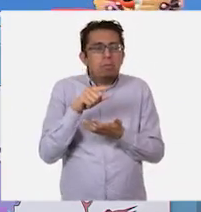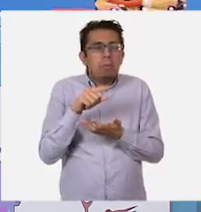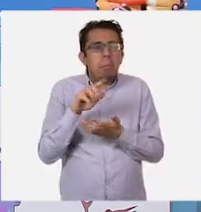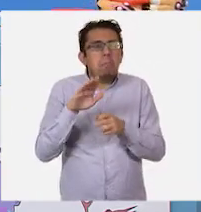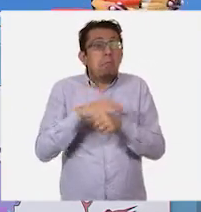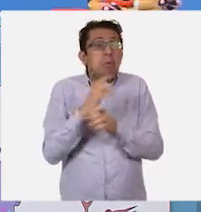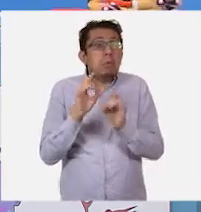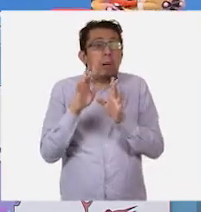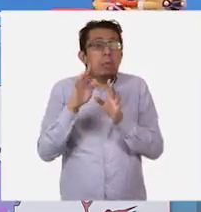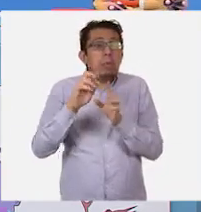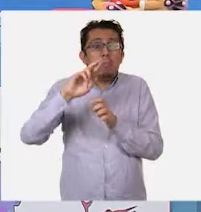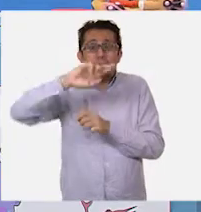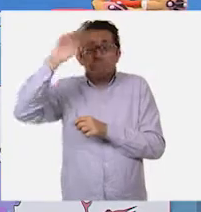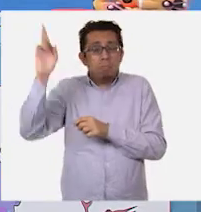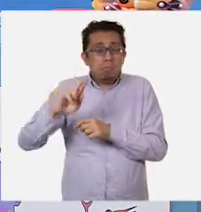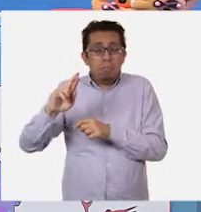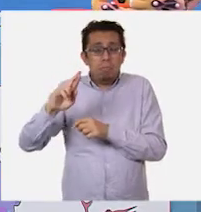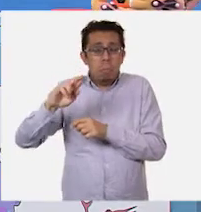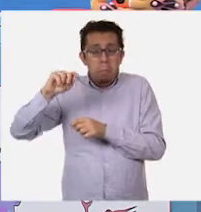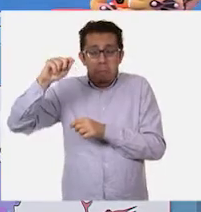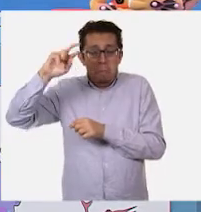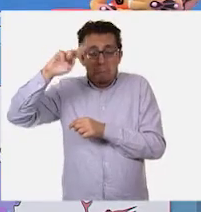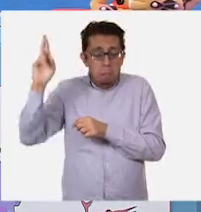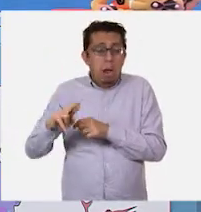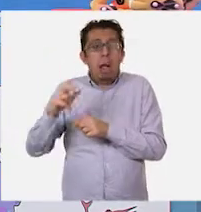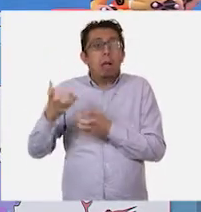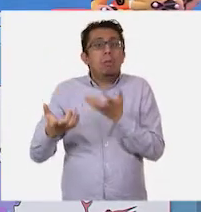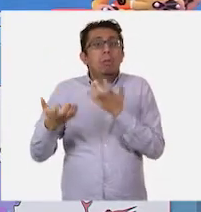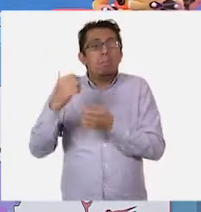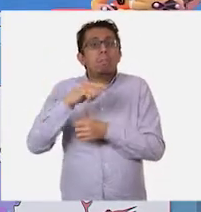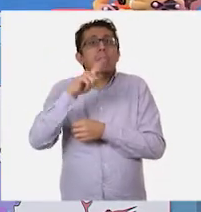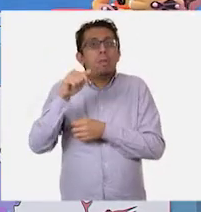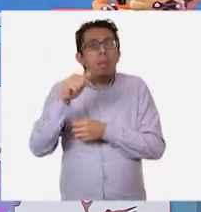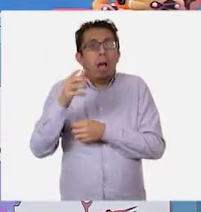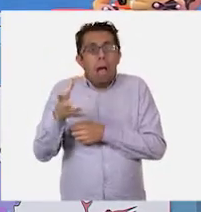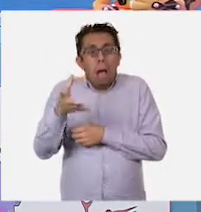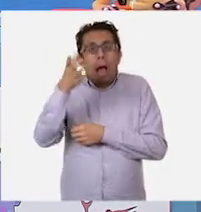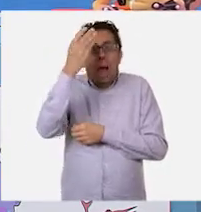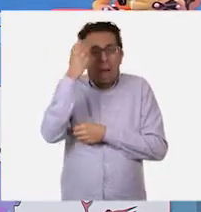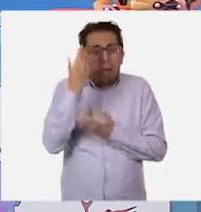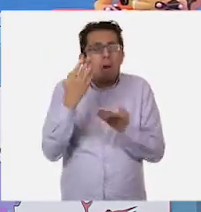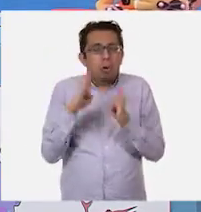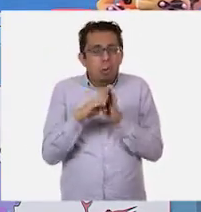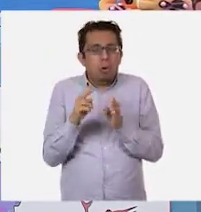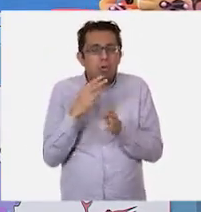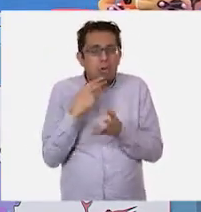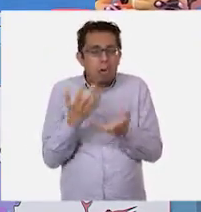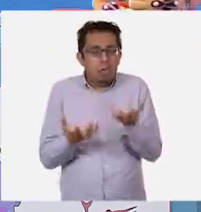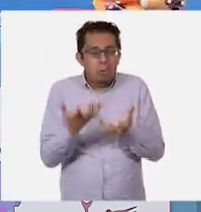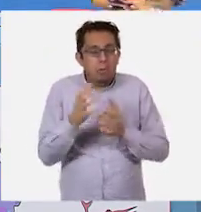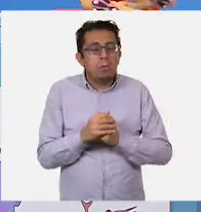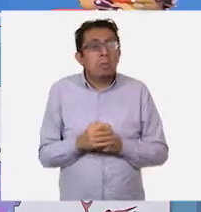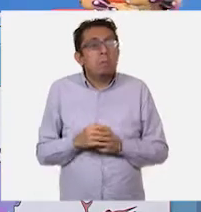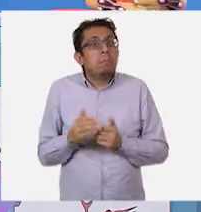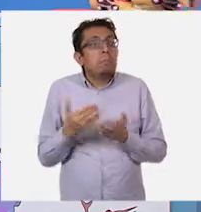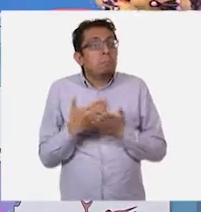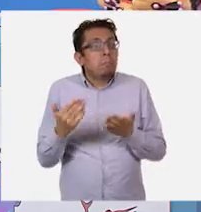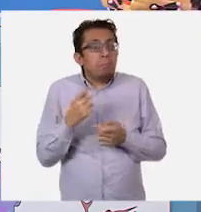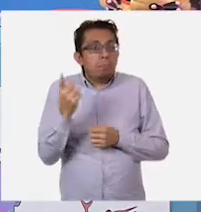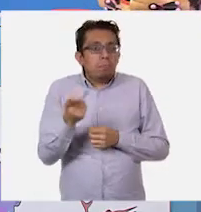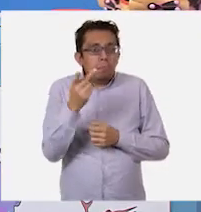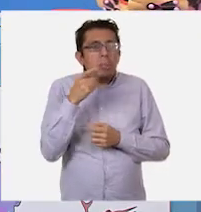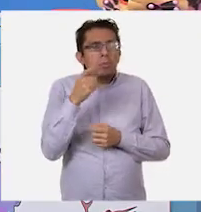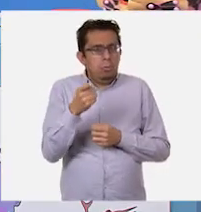rayos. Con el paso del tiempo, aprendieron a producir fuego. Ahora sí, la pregunta es,